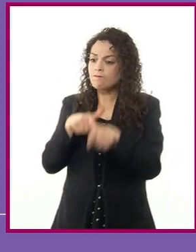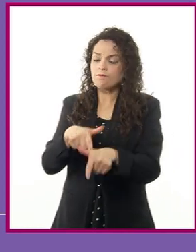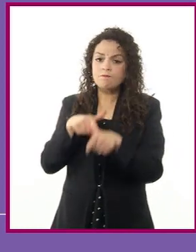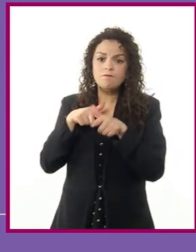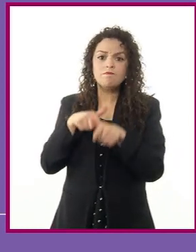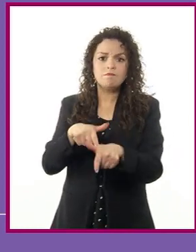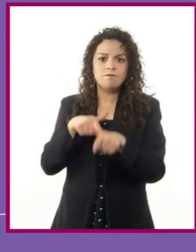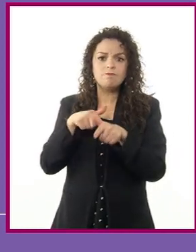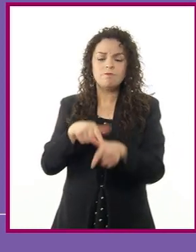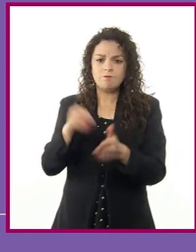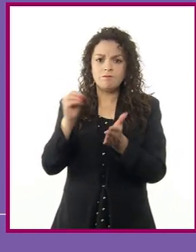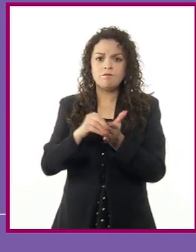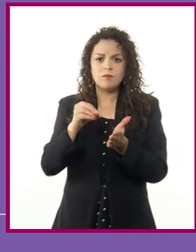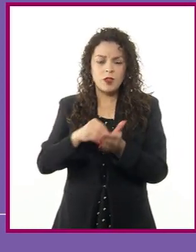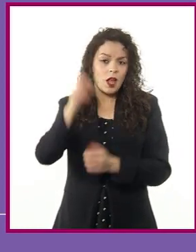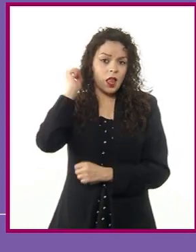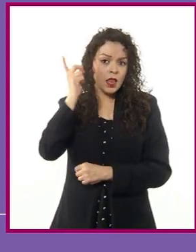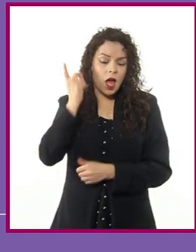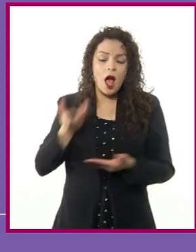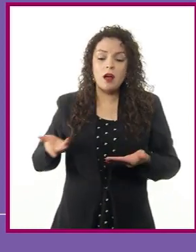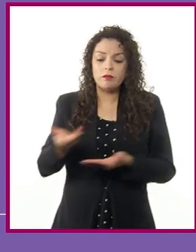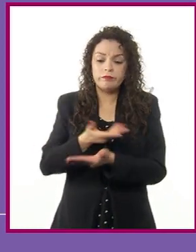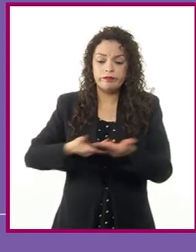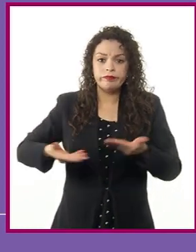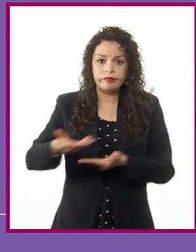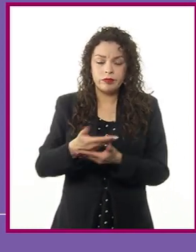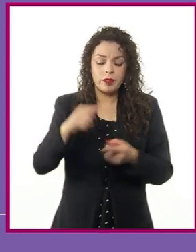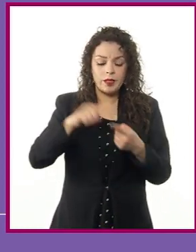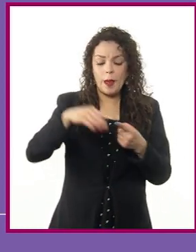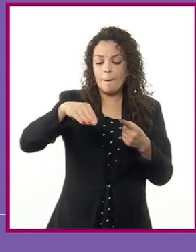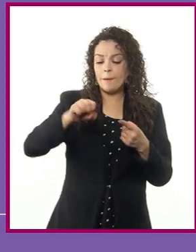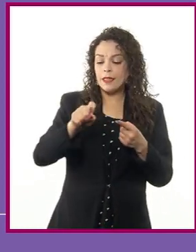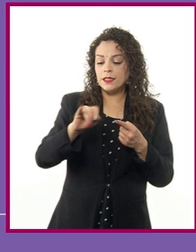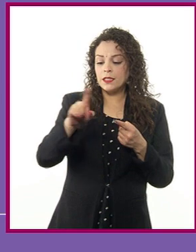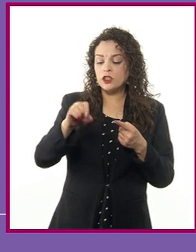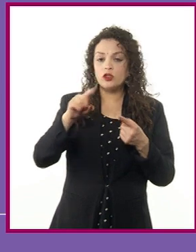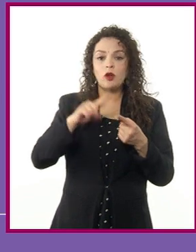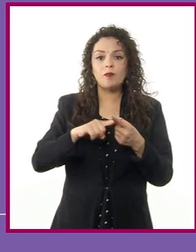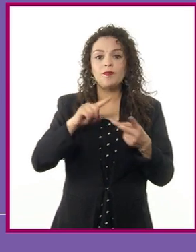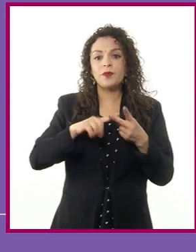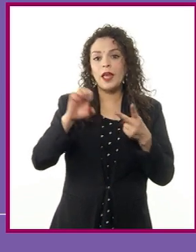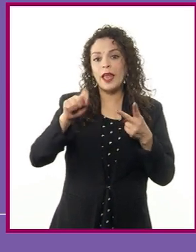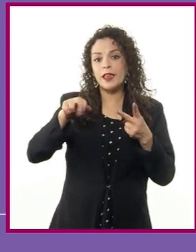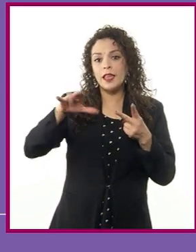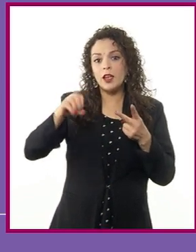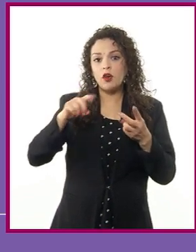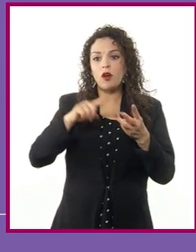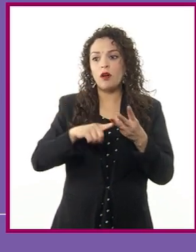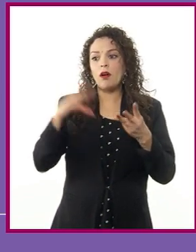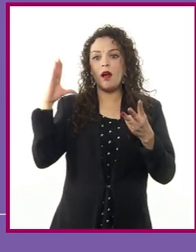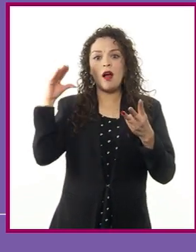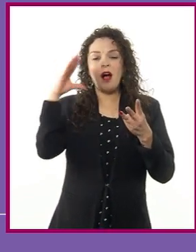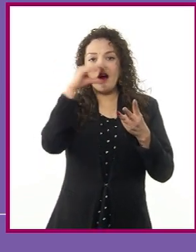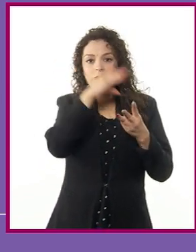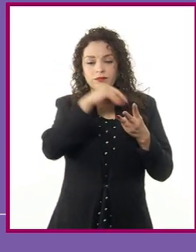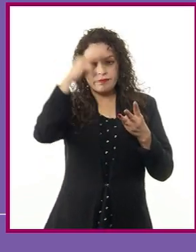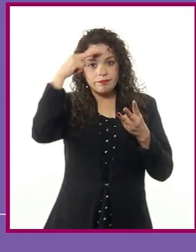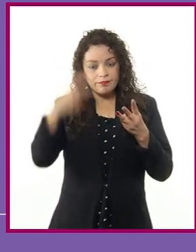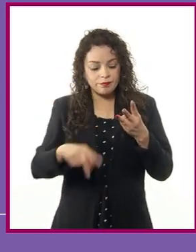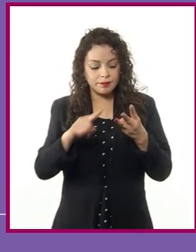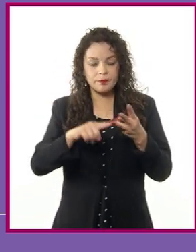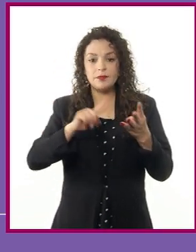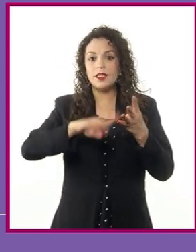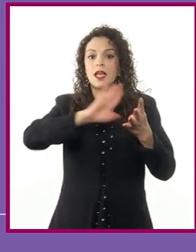interactúan diariamente. Los mestizos, grupos étnicos, afrodescendientes,